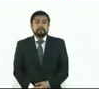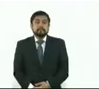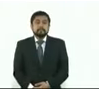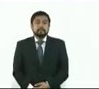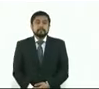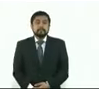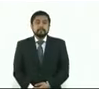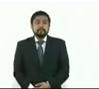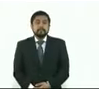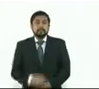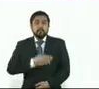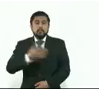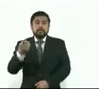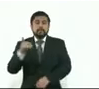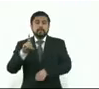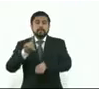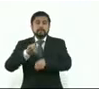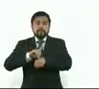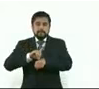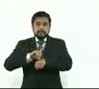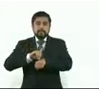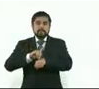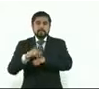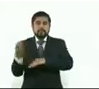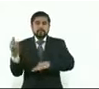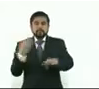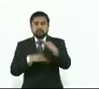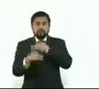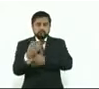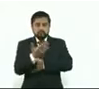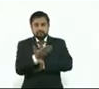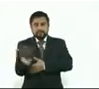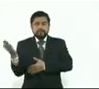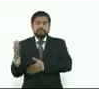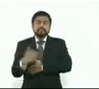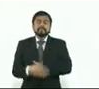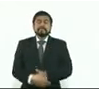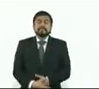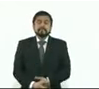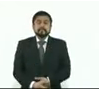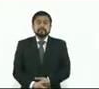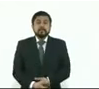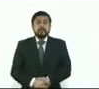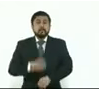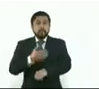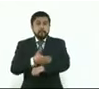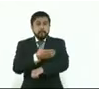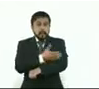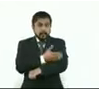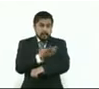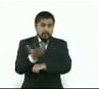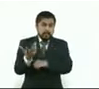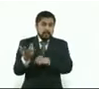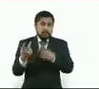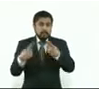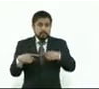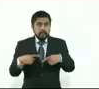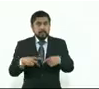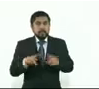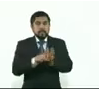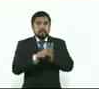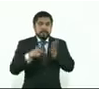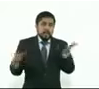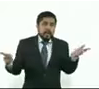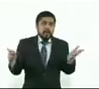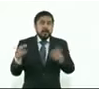Muy buenos días, tengan todos ustedes, compañeros de los medios de comunicación.